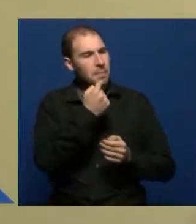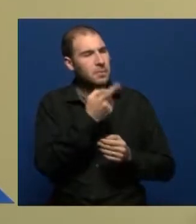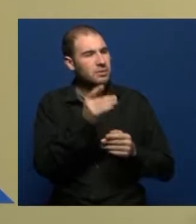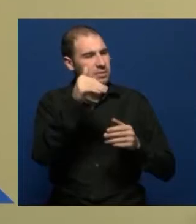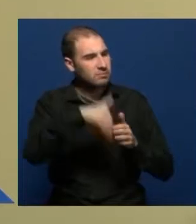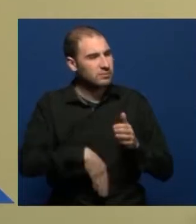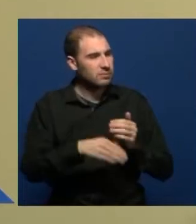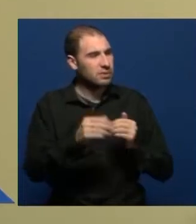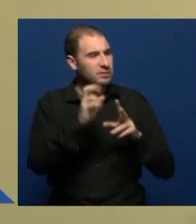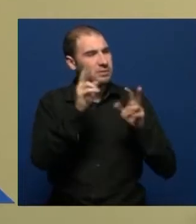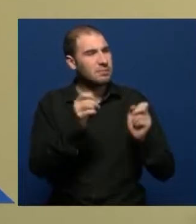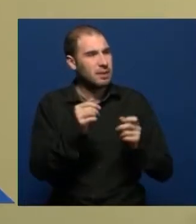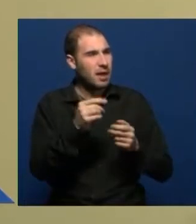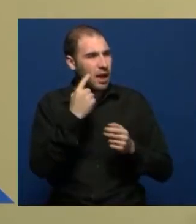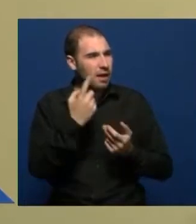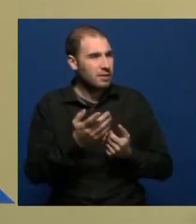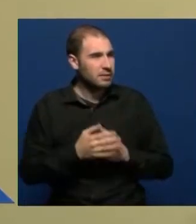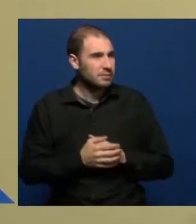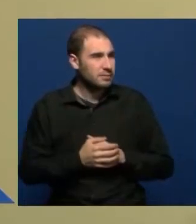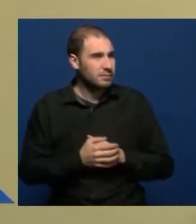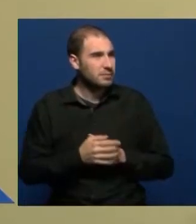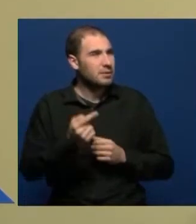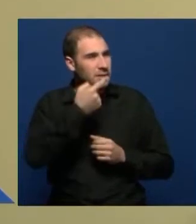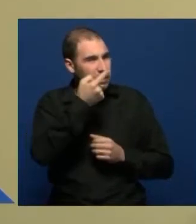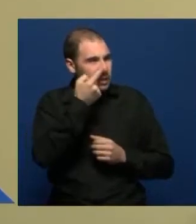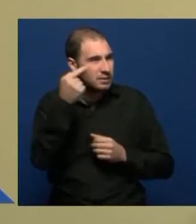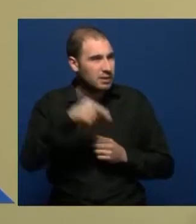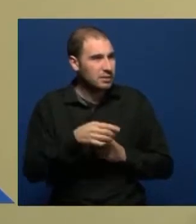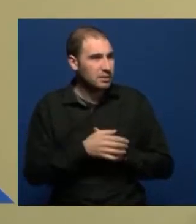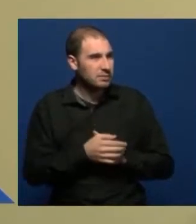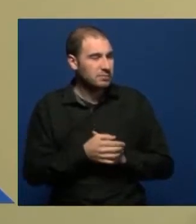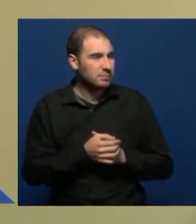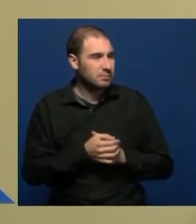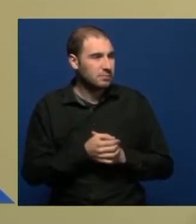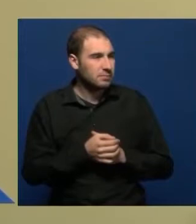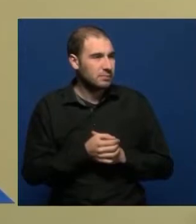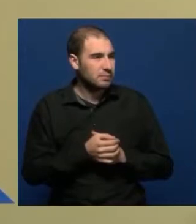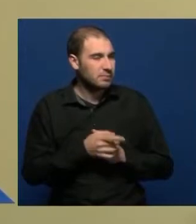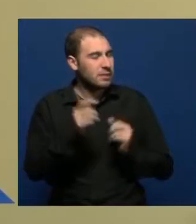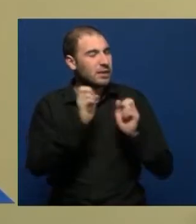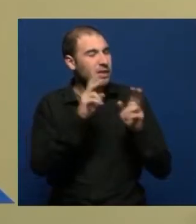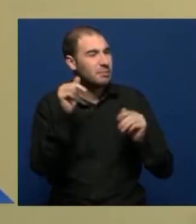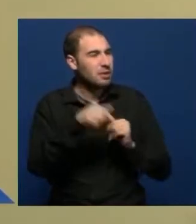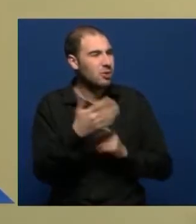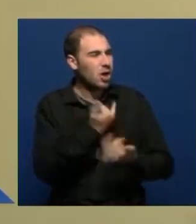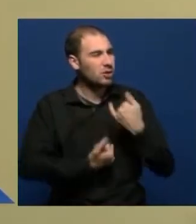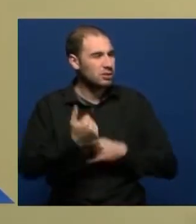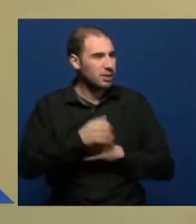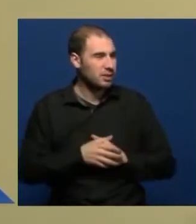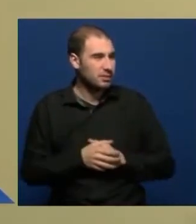profundizar sobre alguno de esos temas o ejes. Y es interesante, y quiero volver a tocar ese concepto que vos decías,